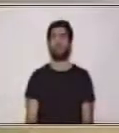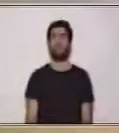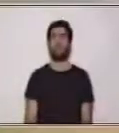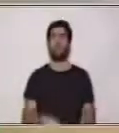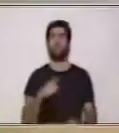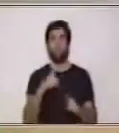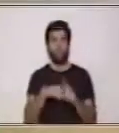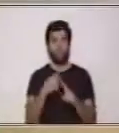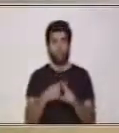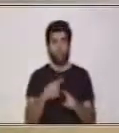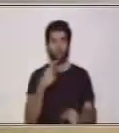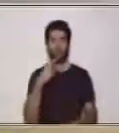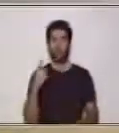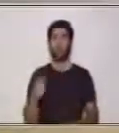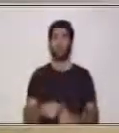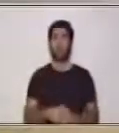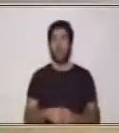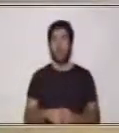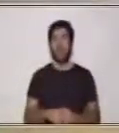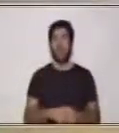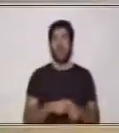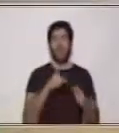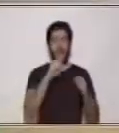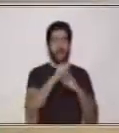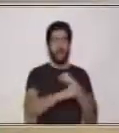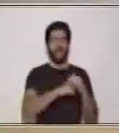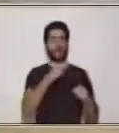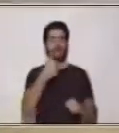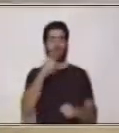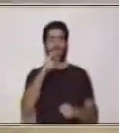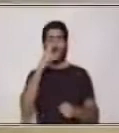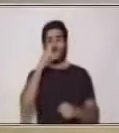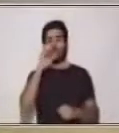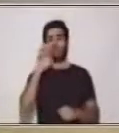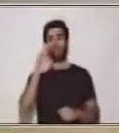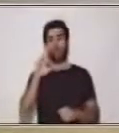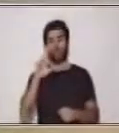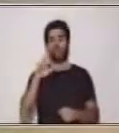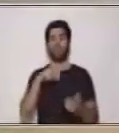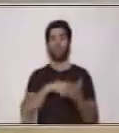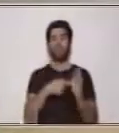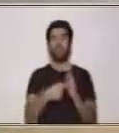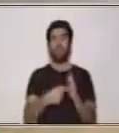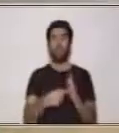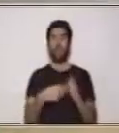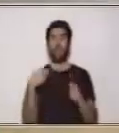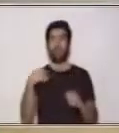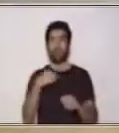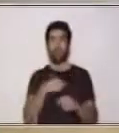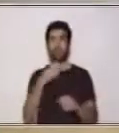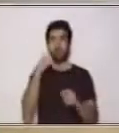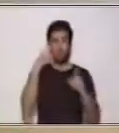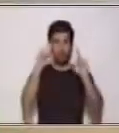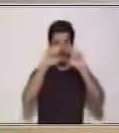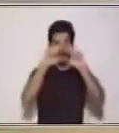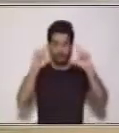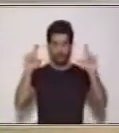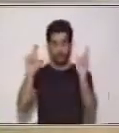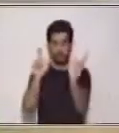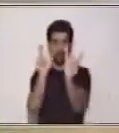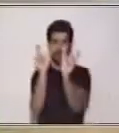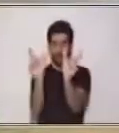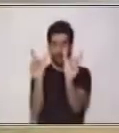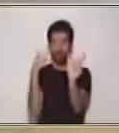Cuando nos dicen factoricemos o factoremos, nos están indicando que este polinomio